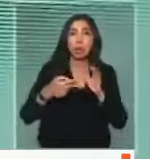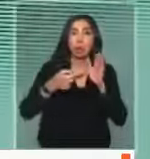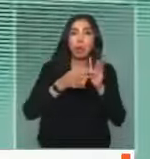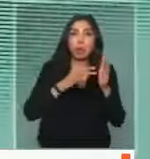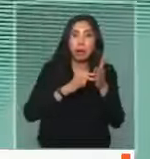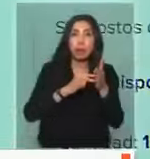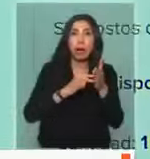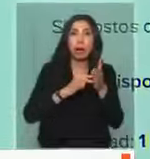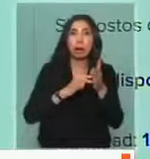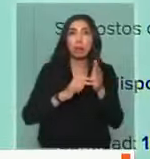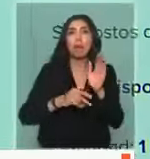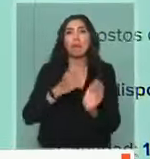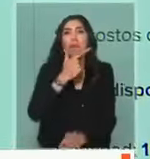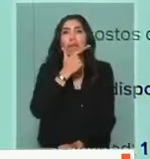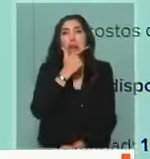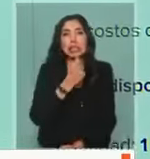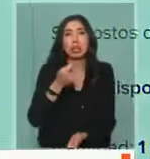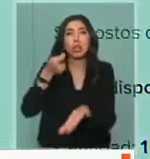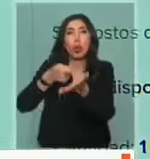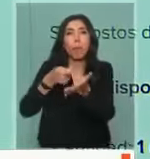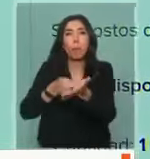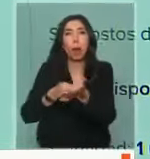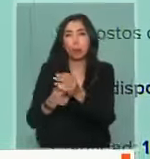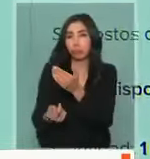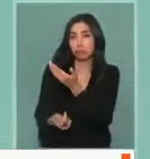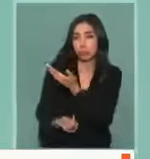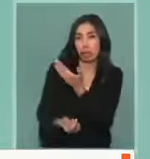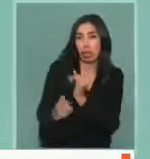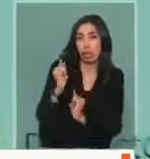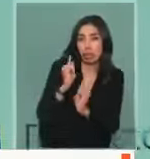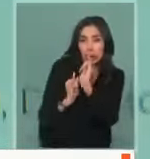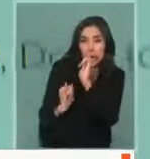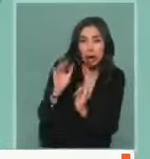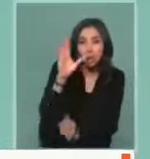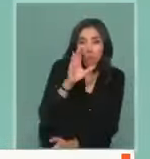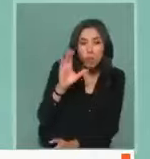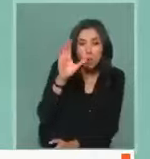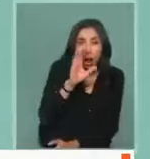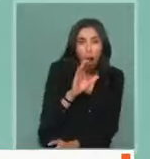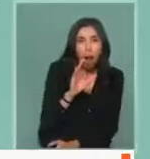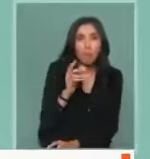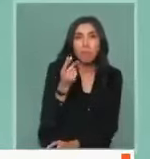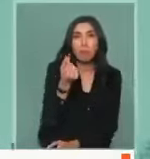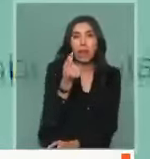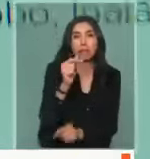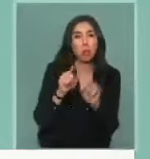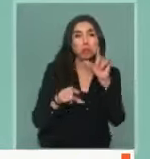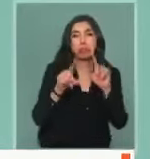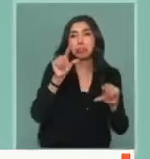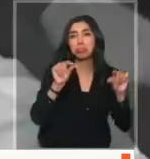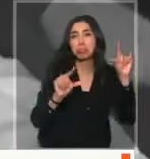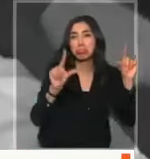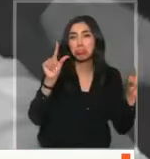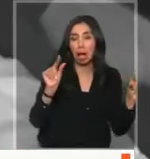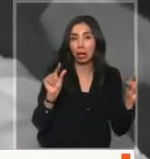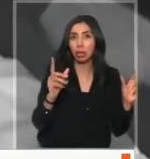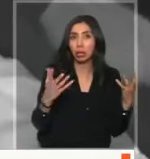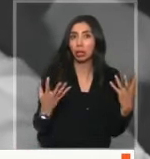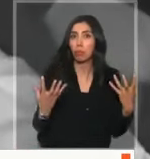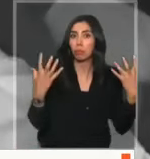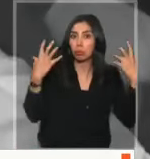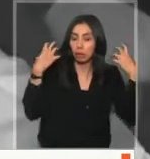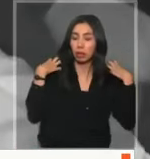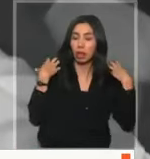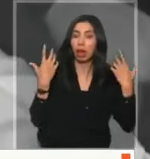de señal es más fácil de lo que parece. Basta buscar en internet para encontrar de todos los precios. Una responsabilidad extra para